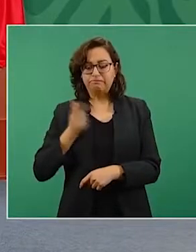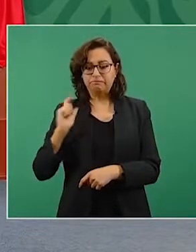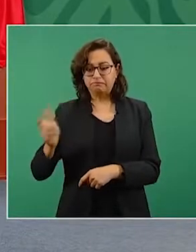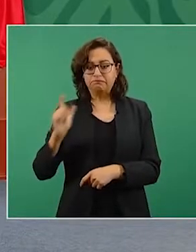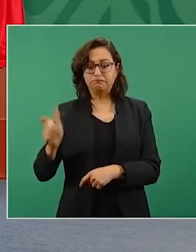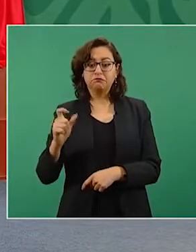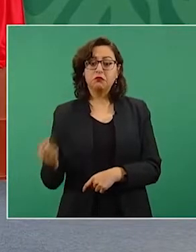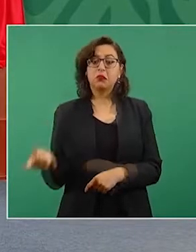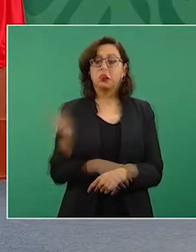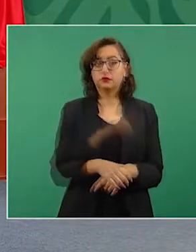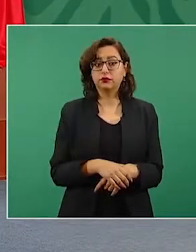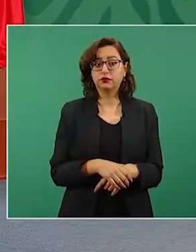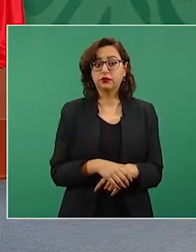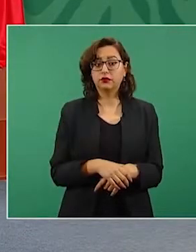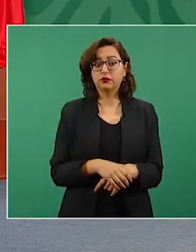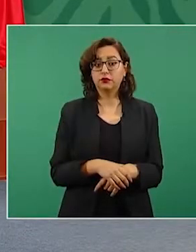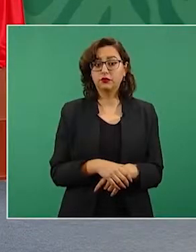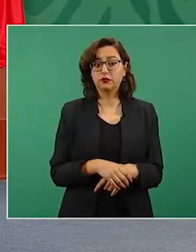relación a lo que paga.